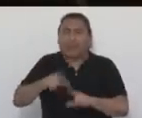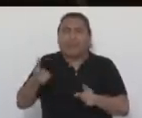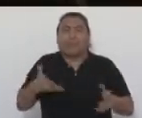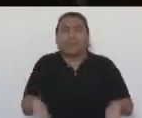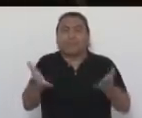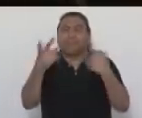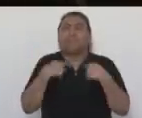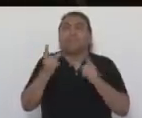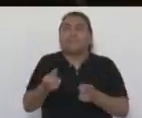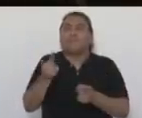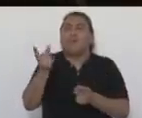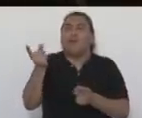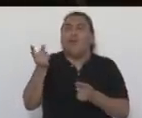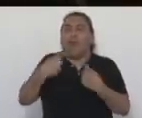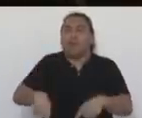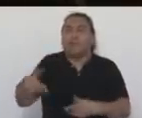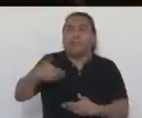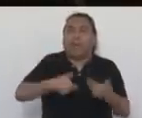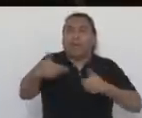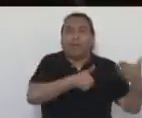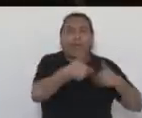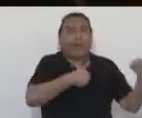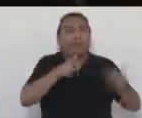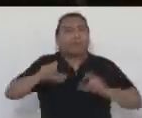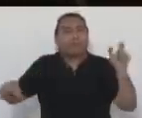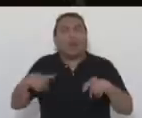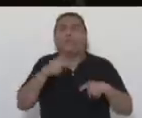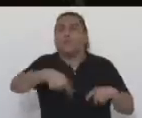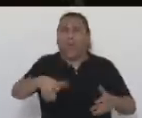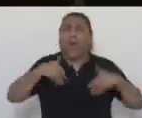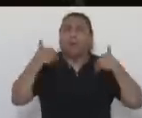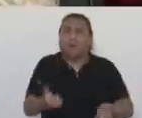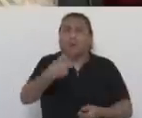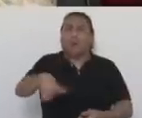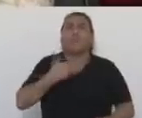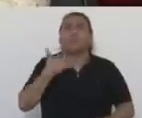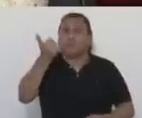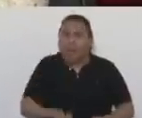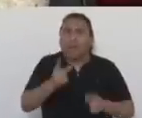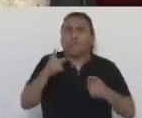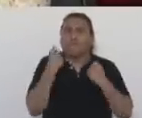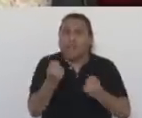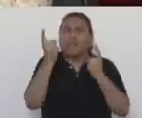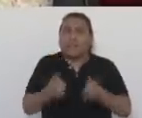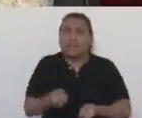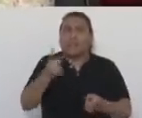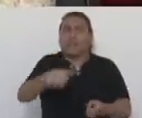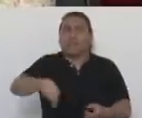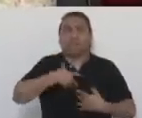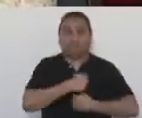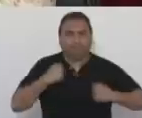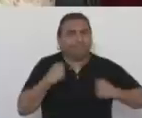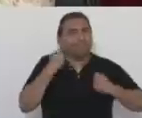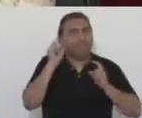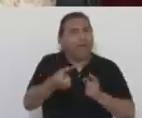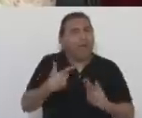mandato de la gente, aprovechen que Dios les da la voz y la fuerza para desempeñarlo y tengan el coraje de hacer solamente lo que